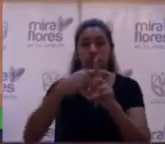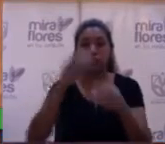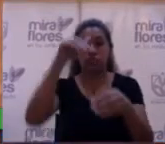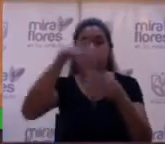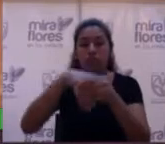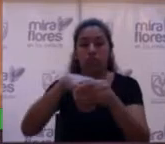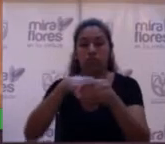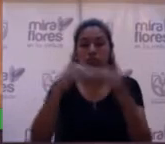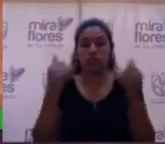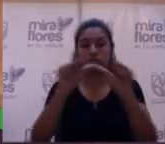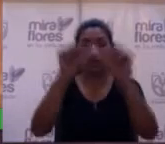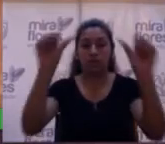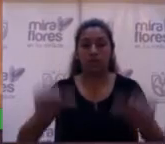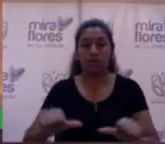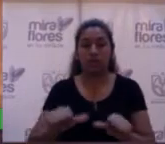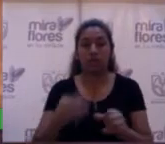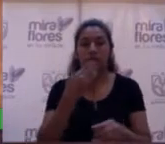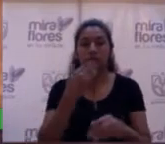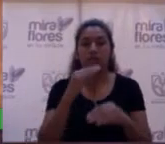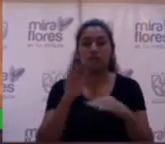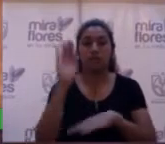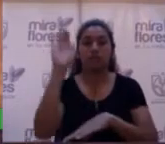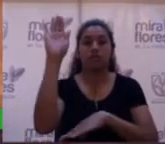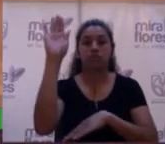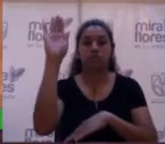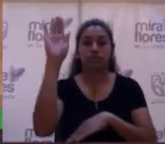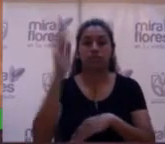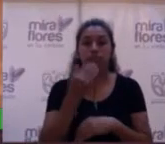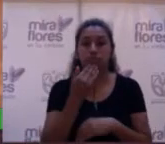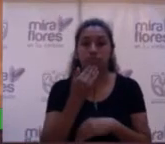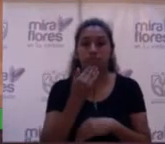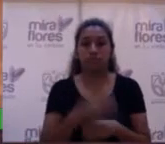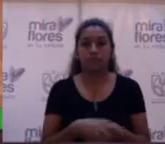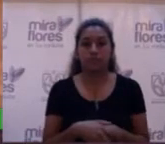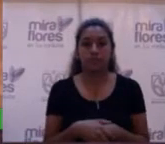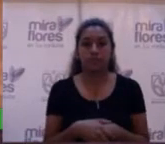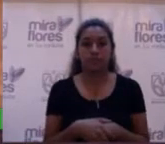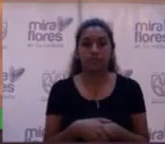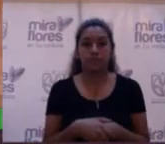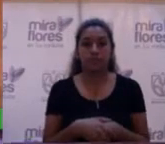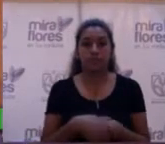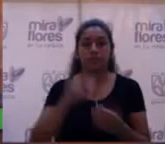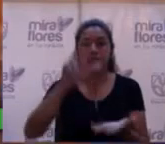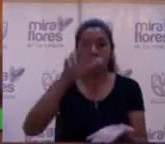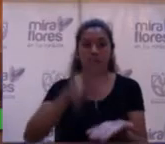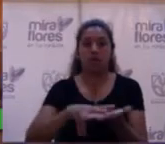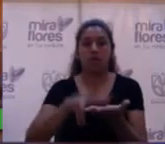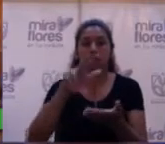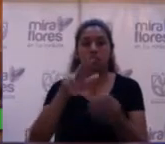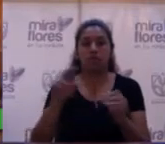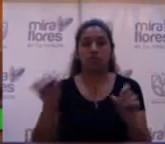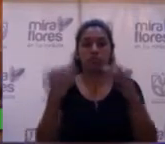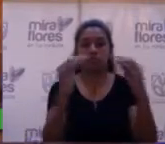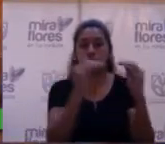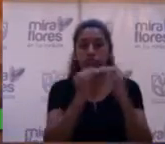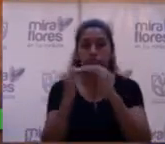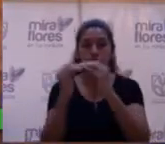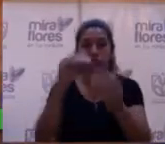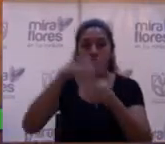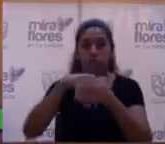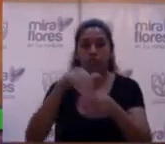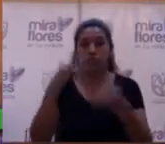acta mencionada, sírvanse expresarlo en señal de conformidad. Se aprueba por unanimidad de votos. Muchas gracias. Vamos al